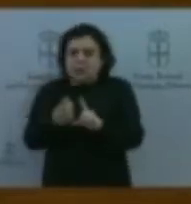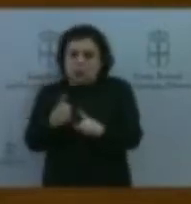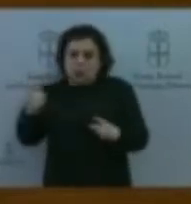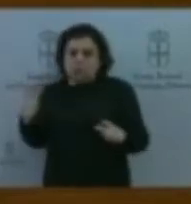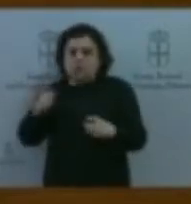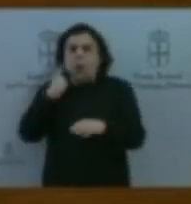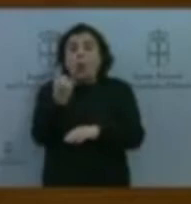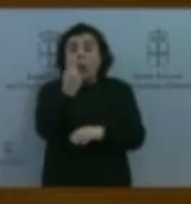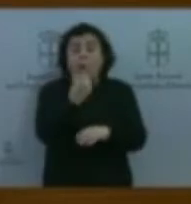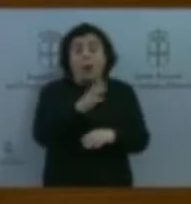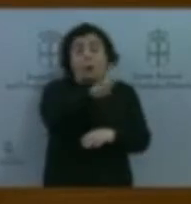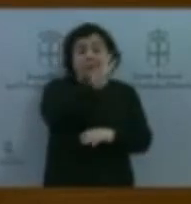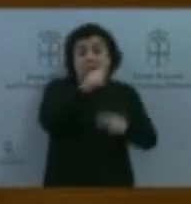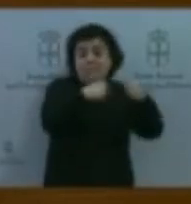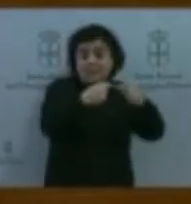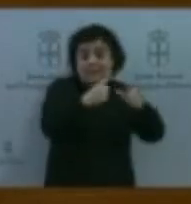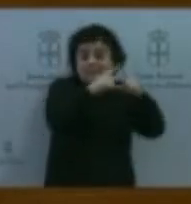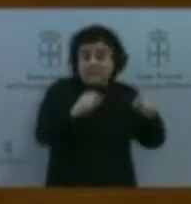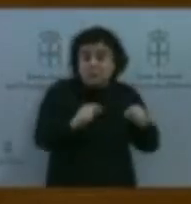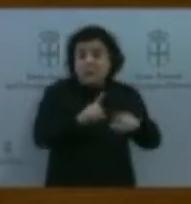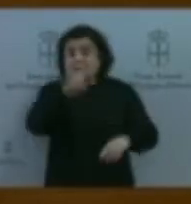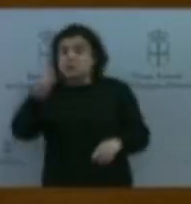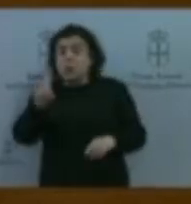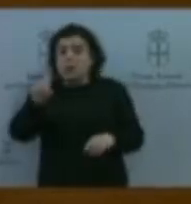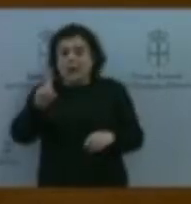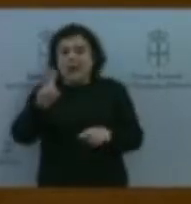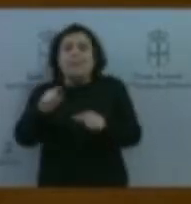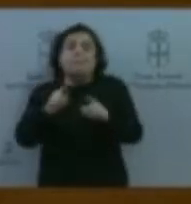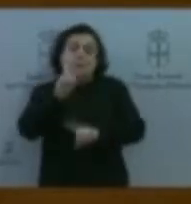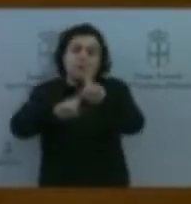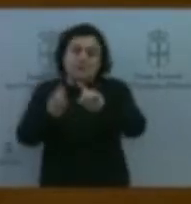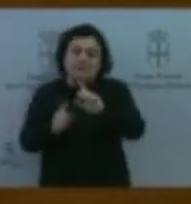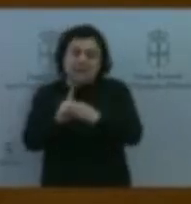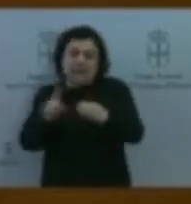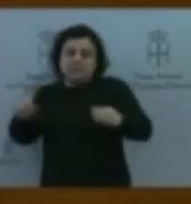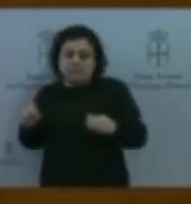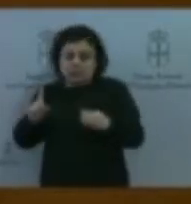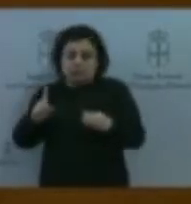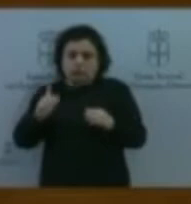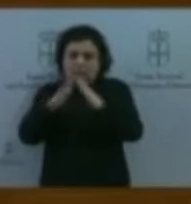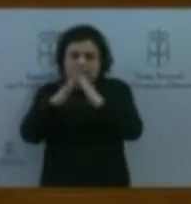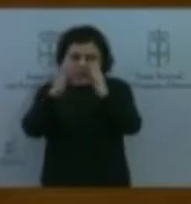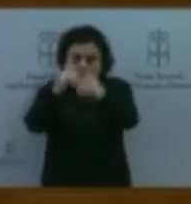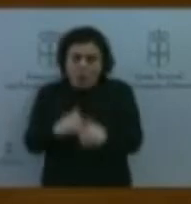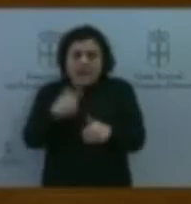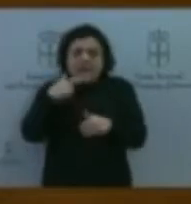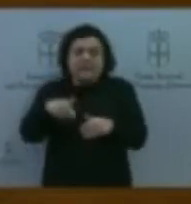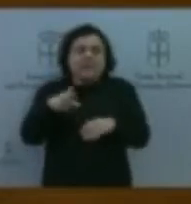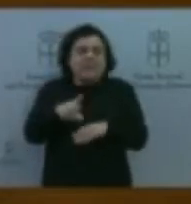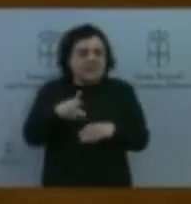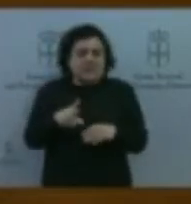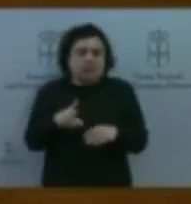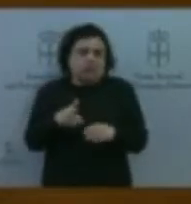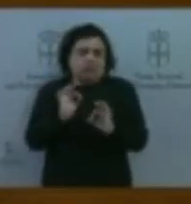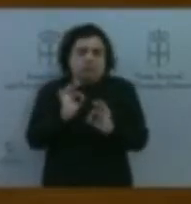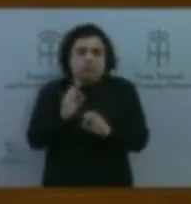problemas de exclusión residencial, se sigue sin reconocer la vivienda como un derecho garantizado en Asturias, y otras comunidades lo hacen, o hay 82.000